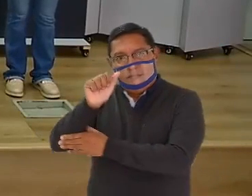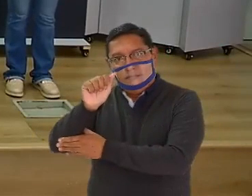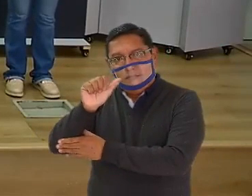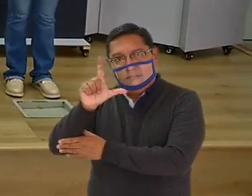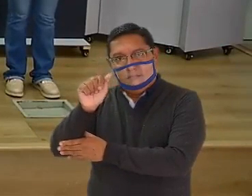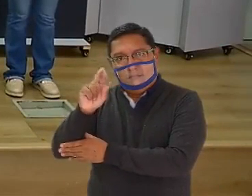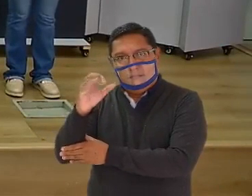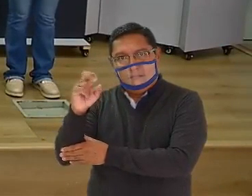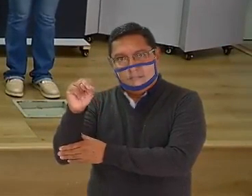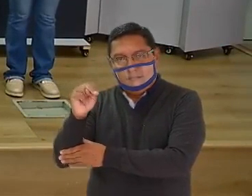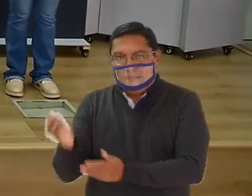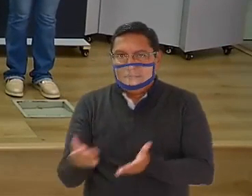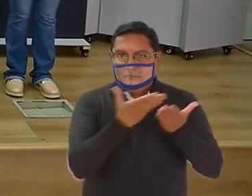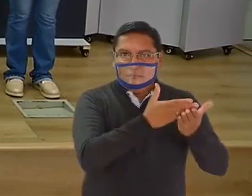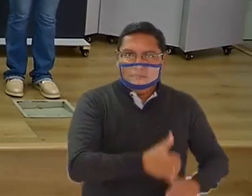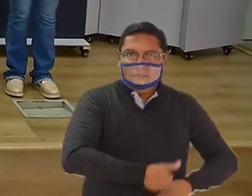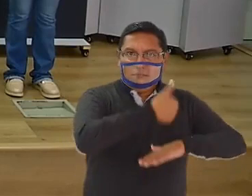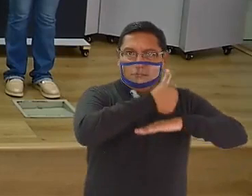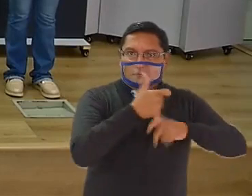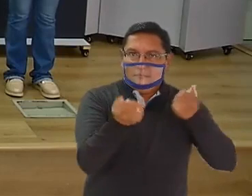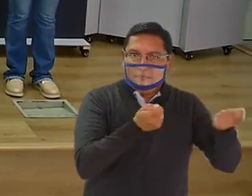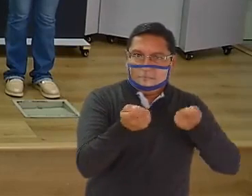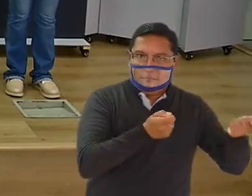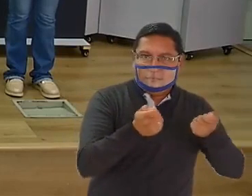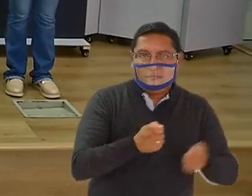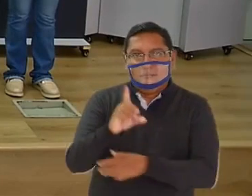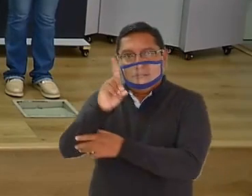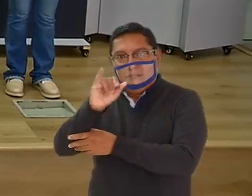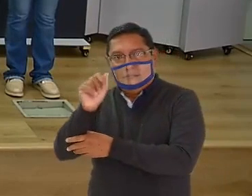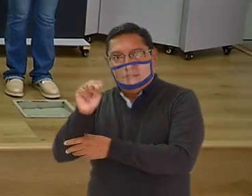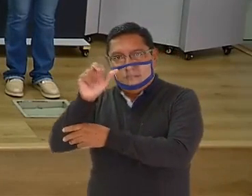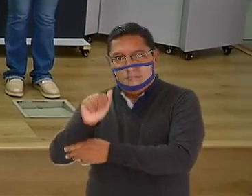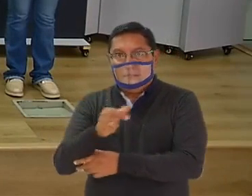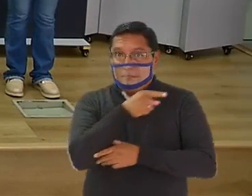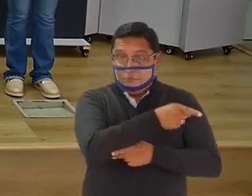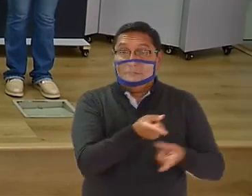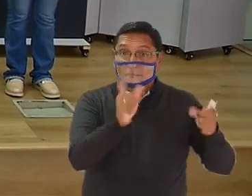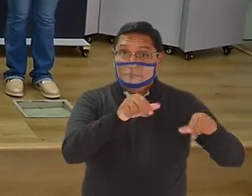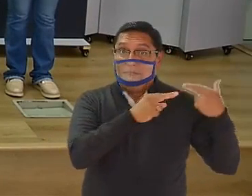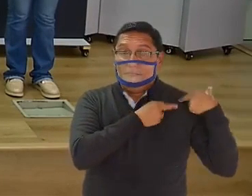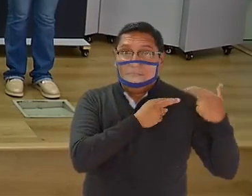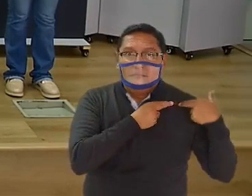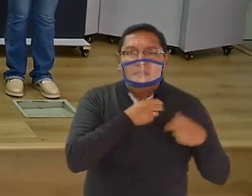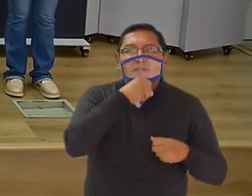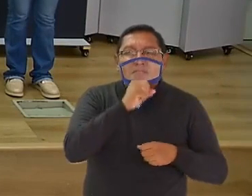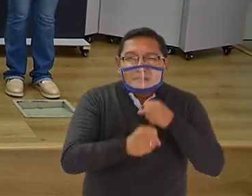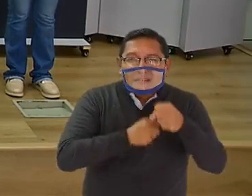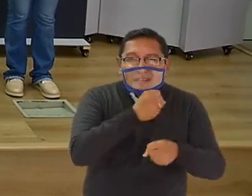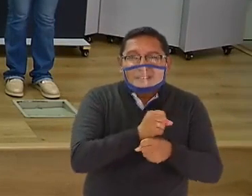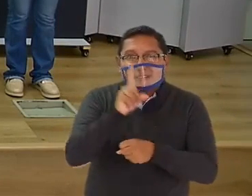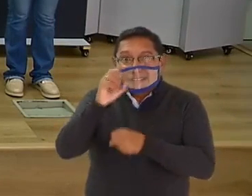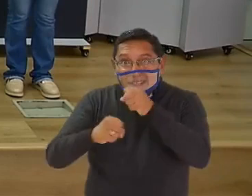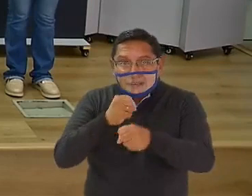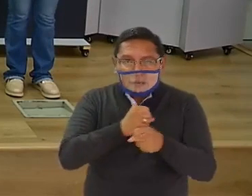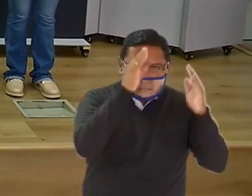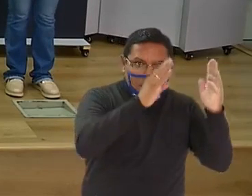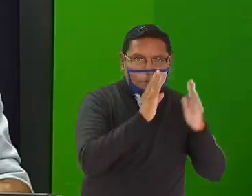Alarcón, y la gerente de gestión catastral, Diana Mantilla, quien también coordina la estrategia Más